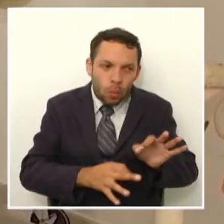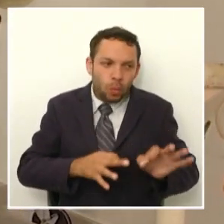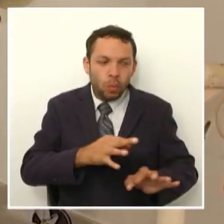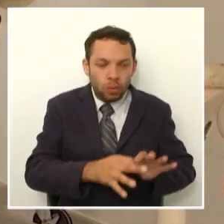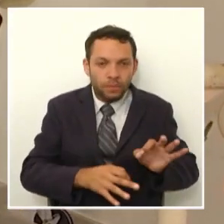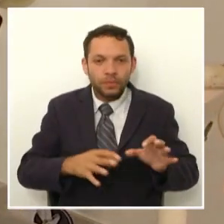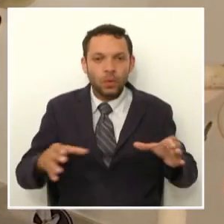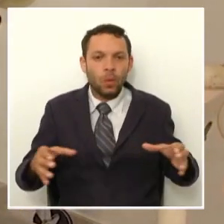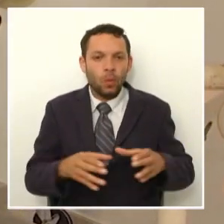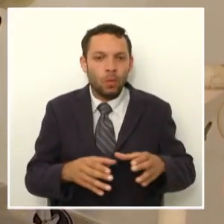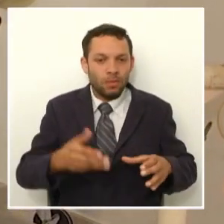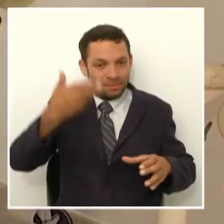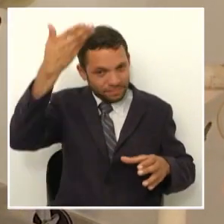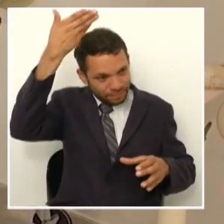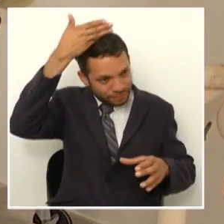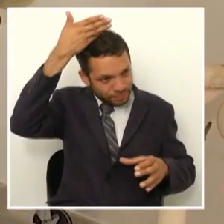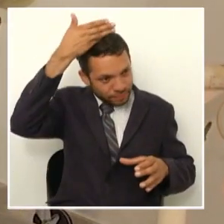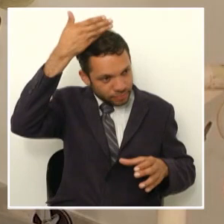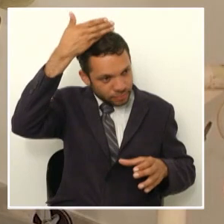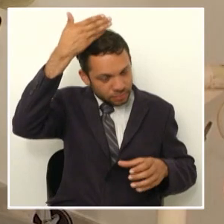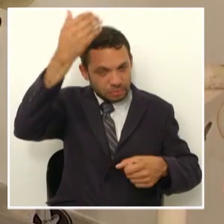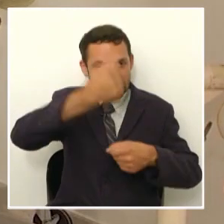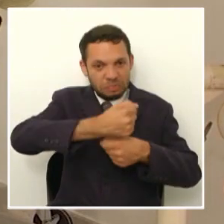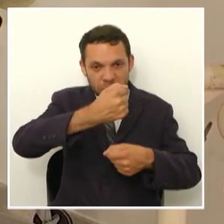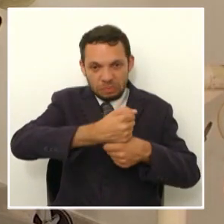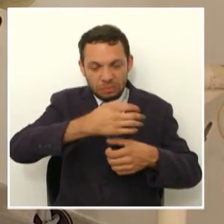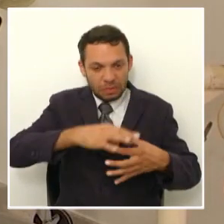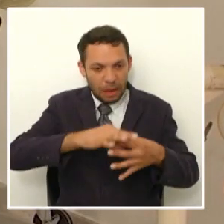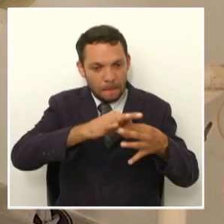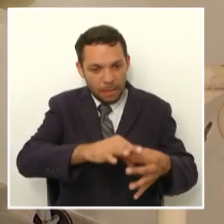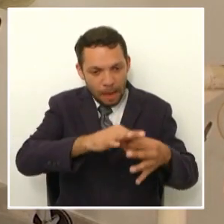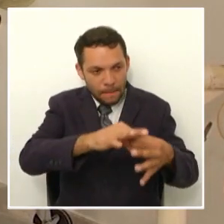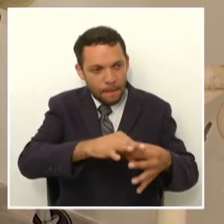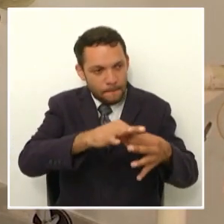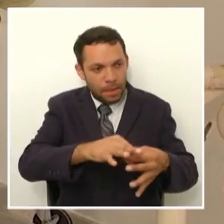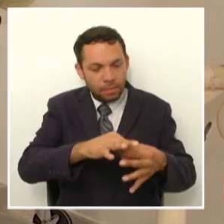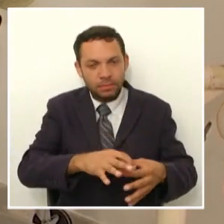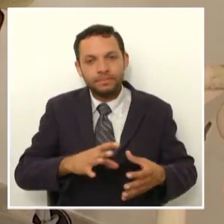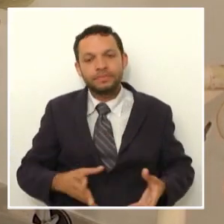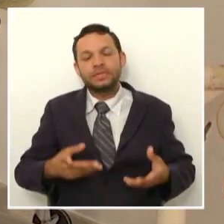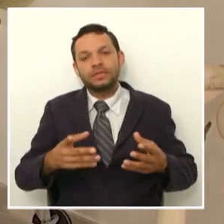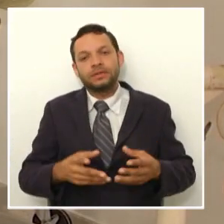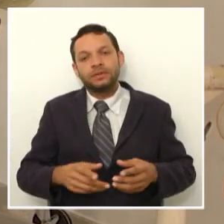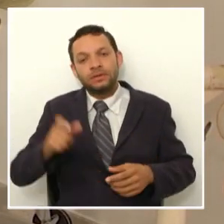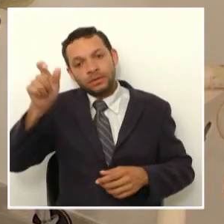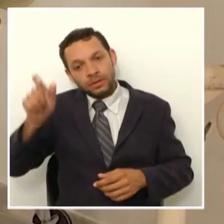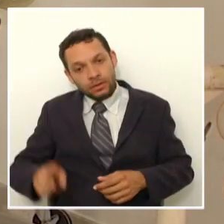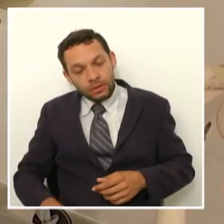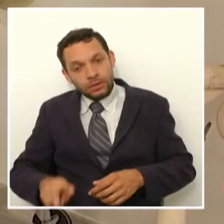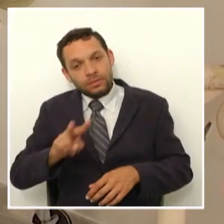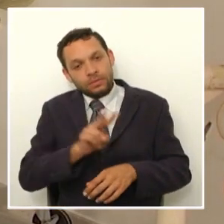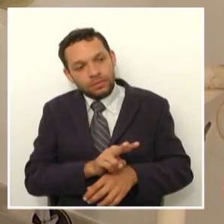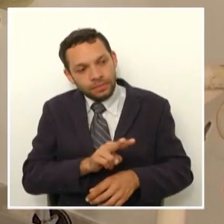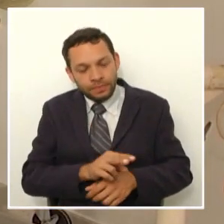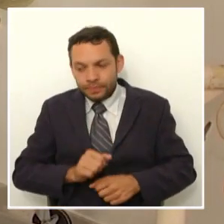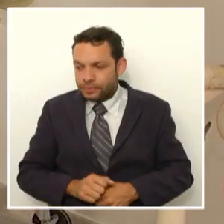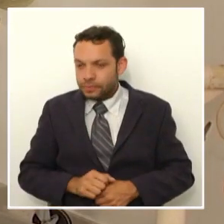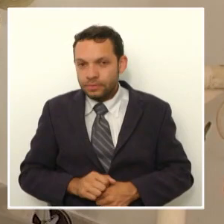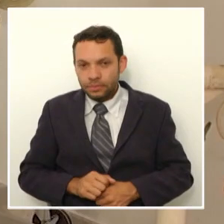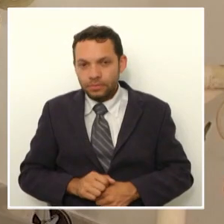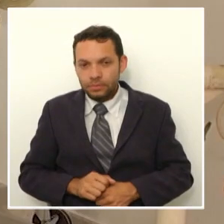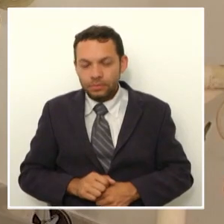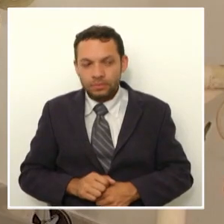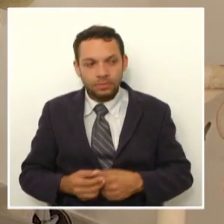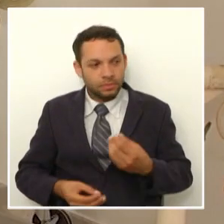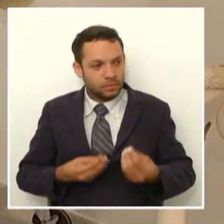enfermeras muy interesante, muchachas que entrenamos nosotros y que estaban al pie del paciente. El cuidado intensivo es